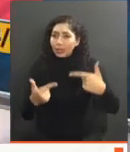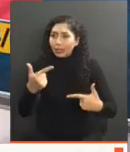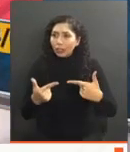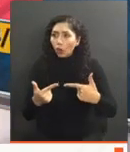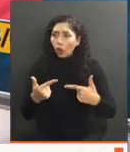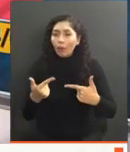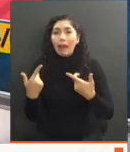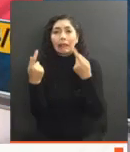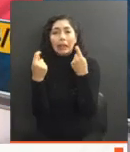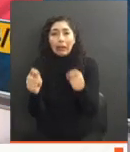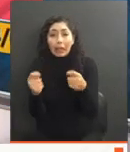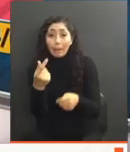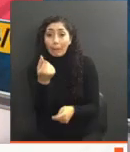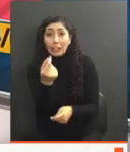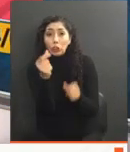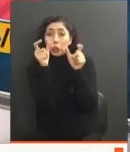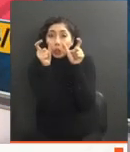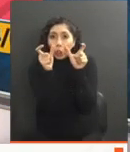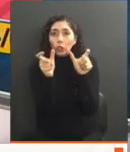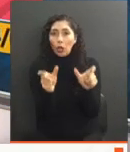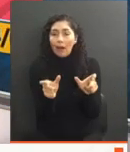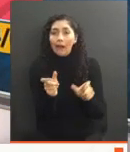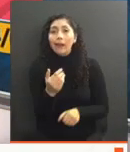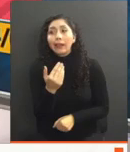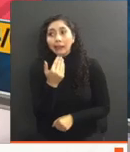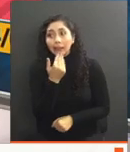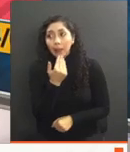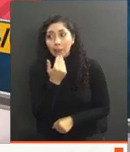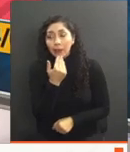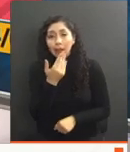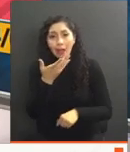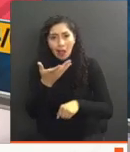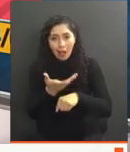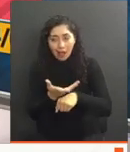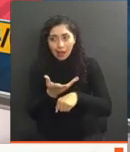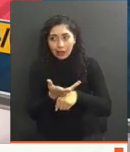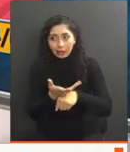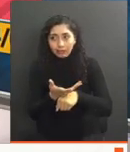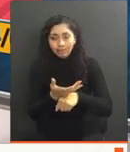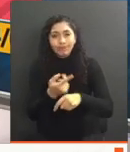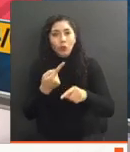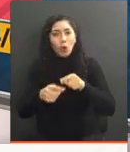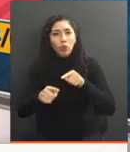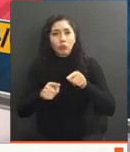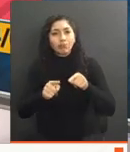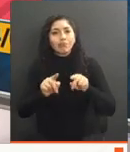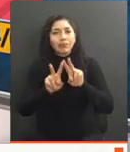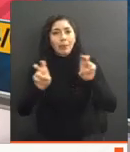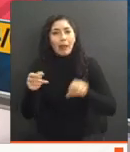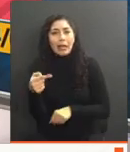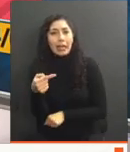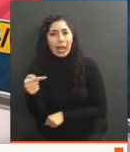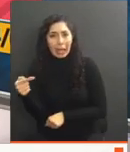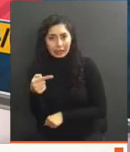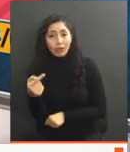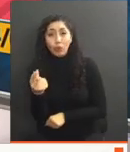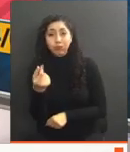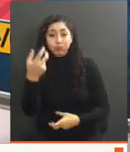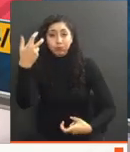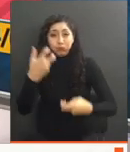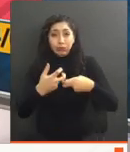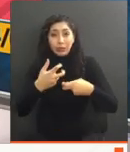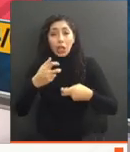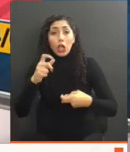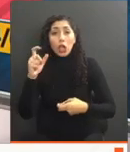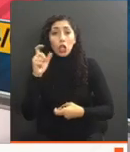tratar de controlar la inflación, pero por otro lado se ha dado un efecto muy negativo por cuanto el precio del cobre ha descendido y